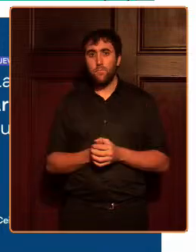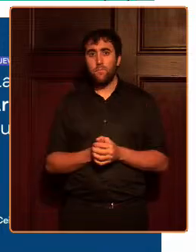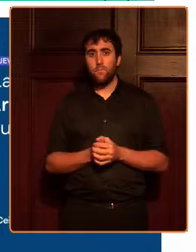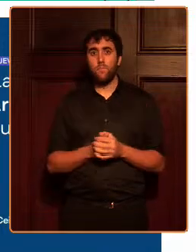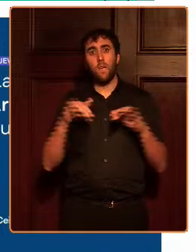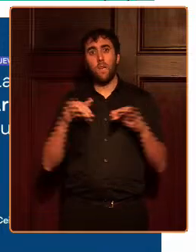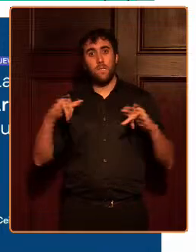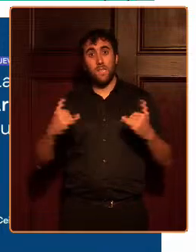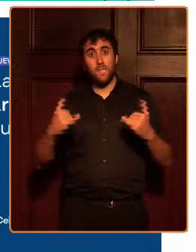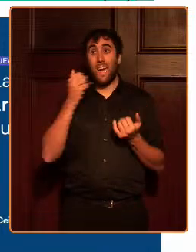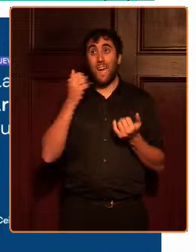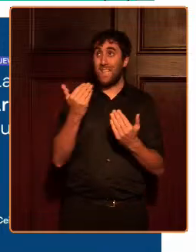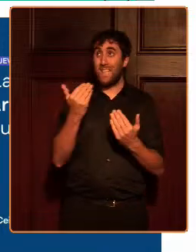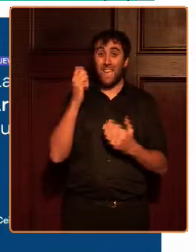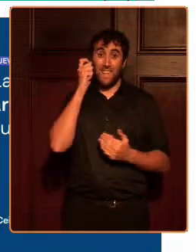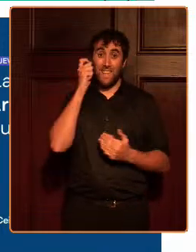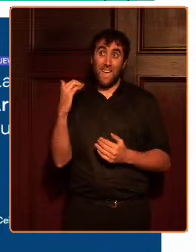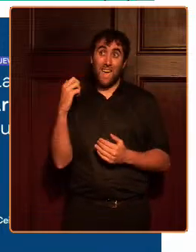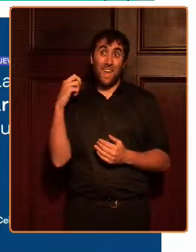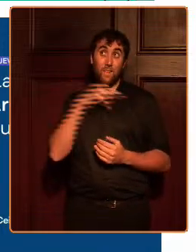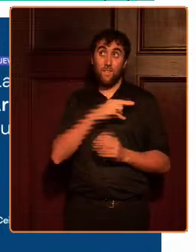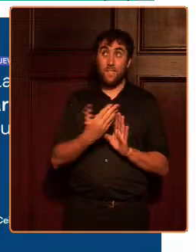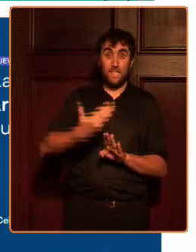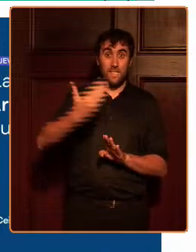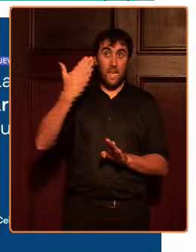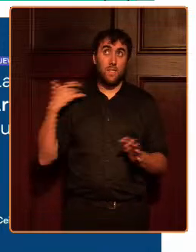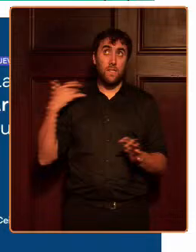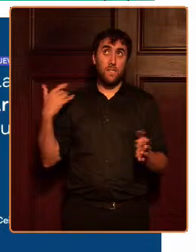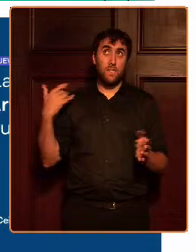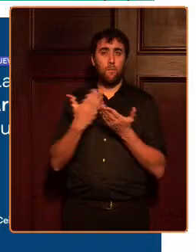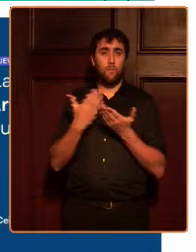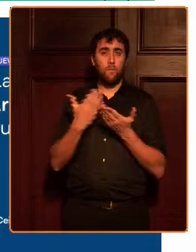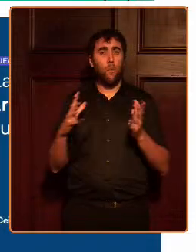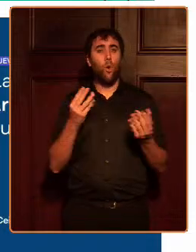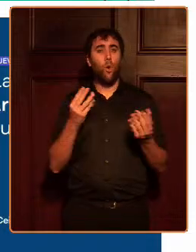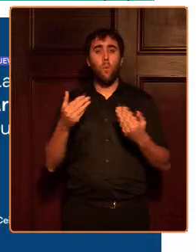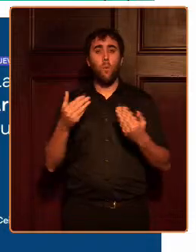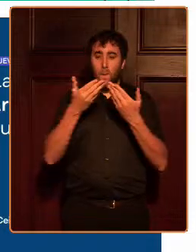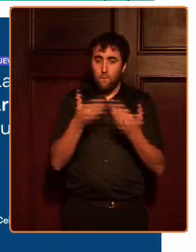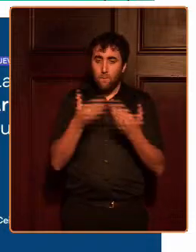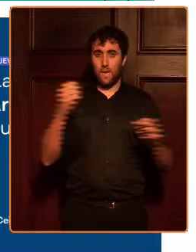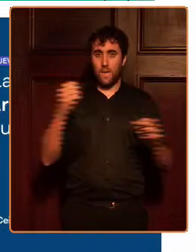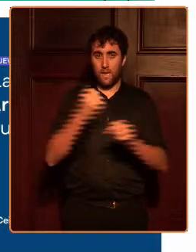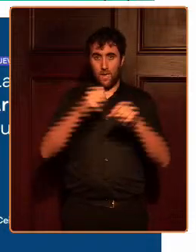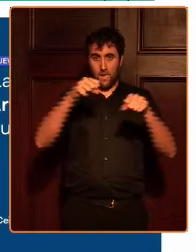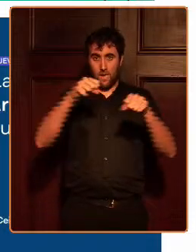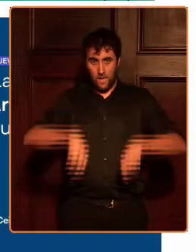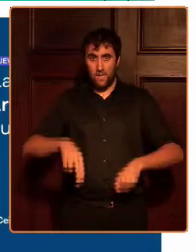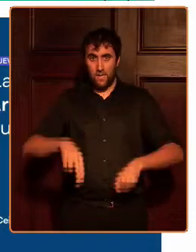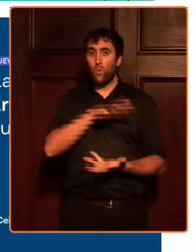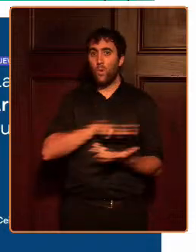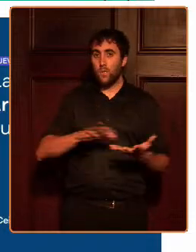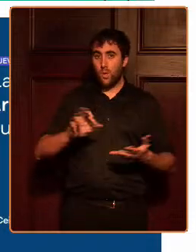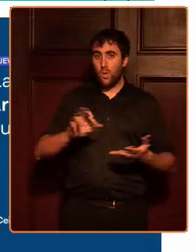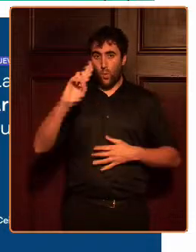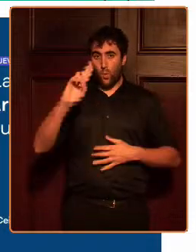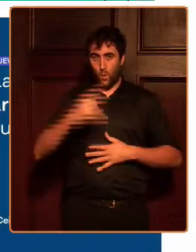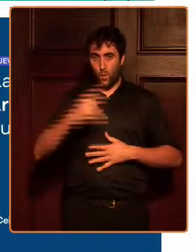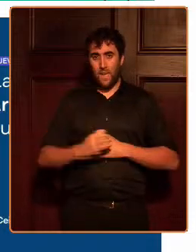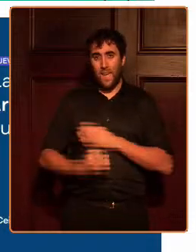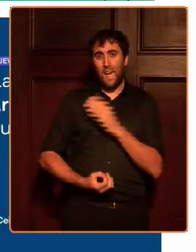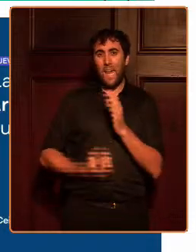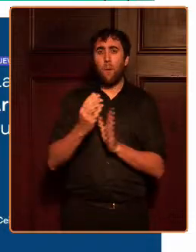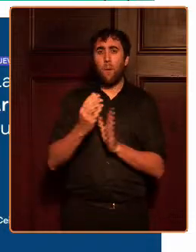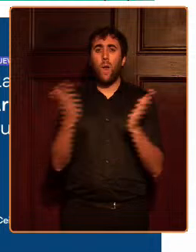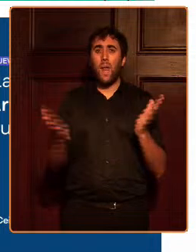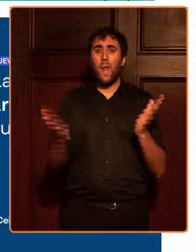abre la inteligencia artificial, ya hace un tiempo presentamos un marco de referencia para la enseñanza en nuestro contexto. Elaboramos un libro con